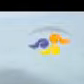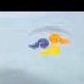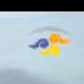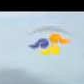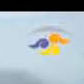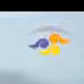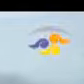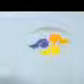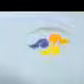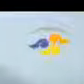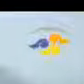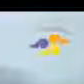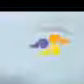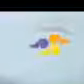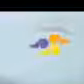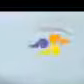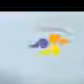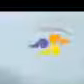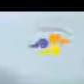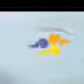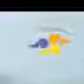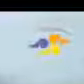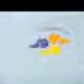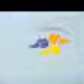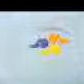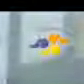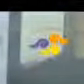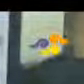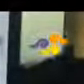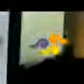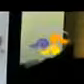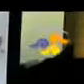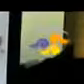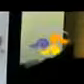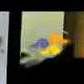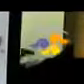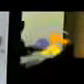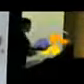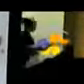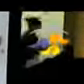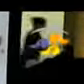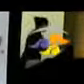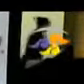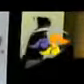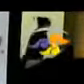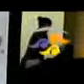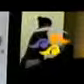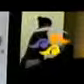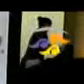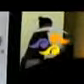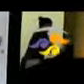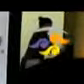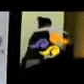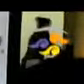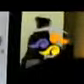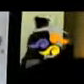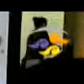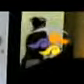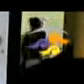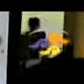internacional de México que un presidente tras otro ha ratificado. Y qué duda cabe que los temas